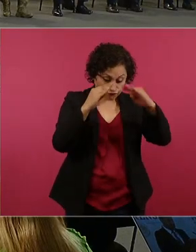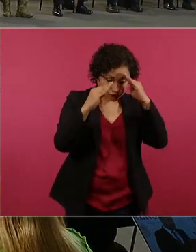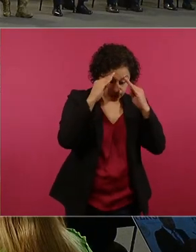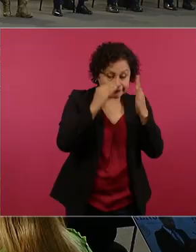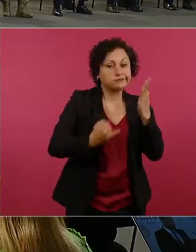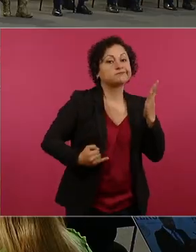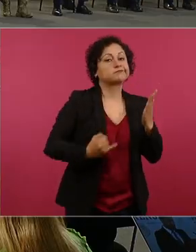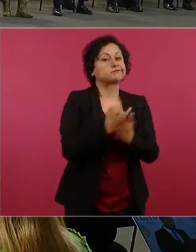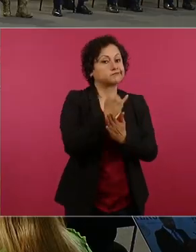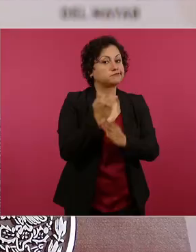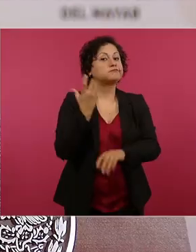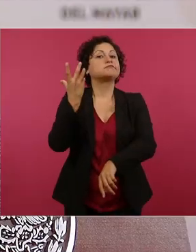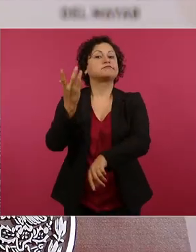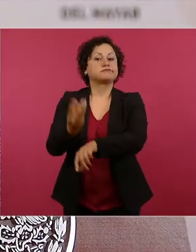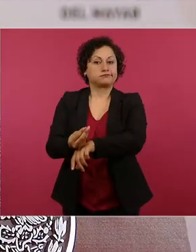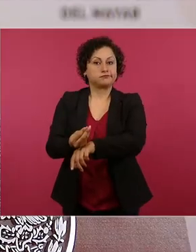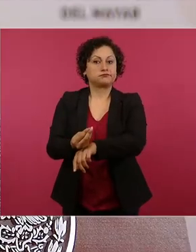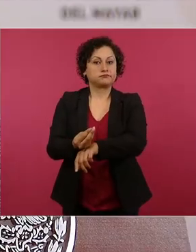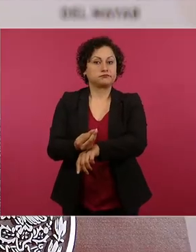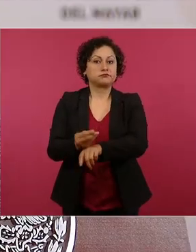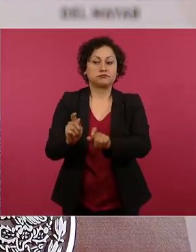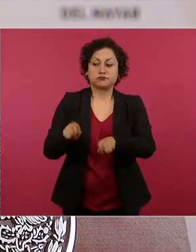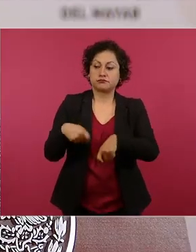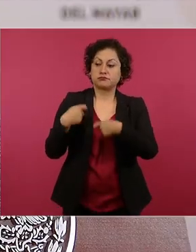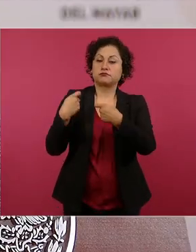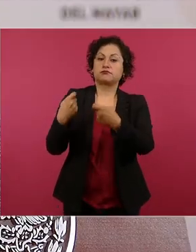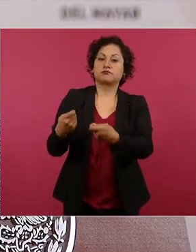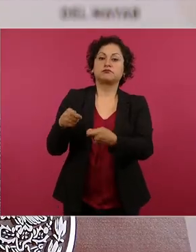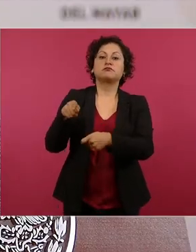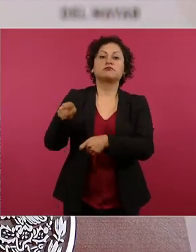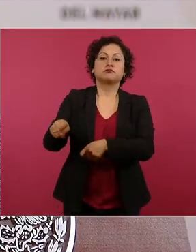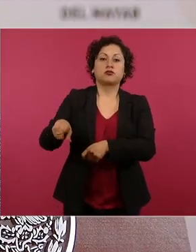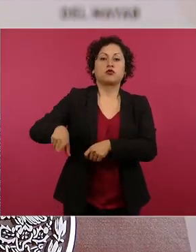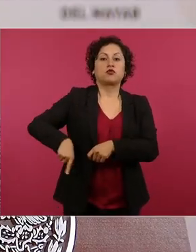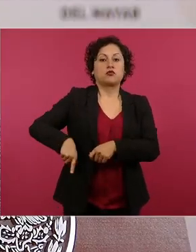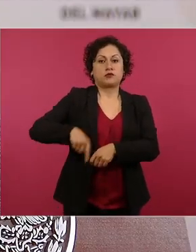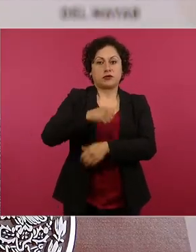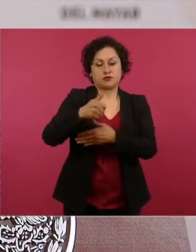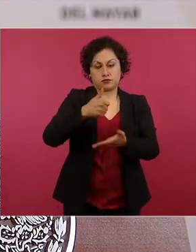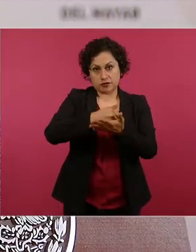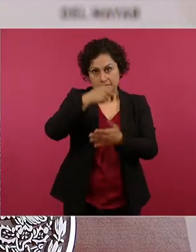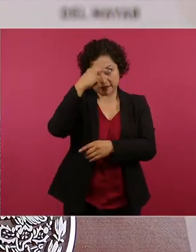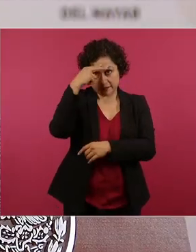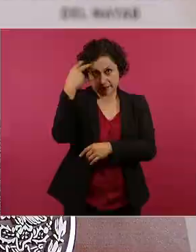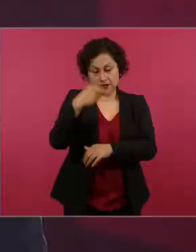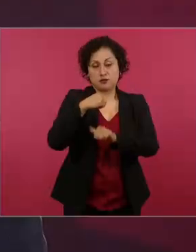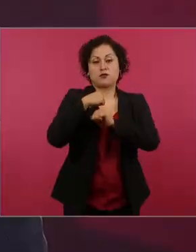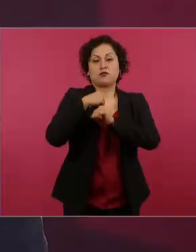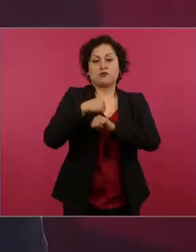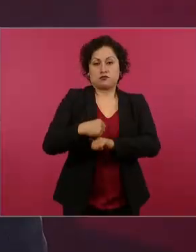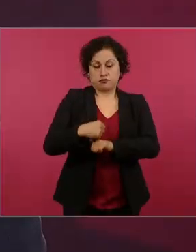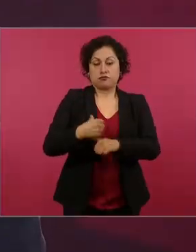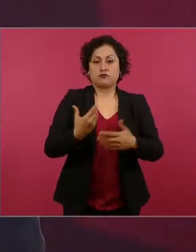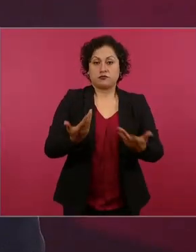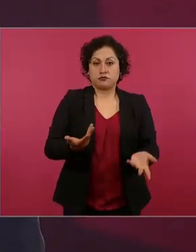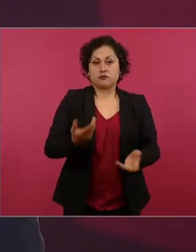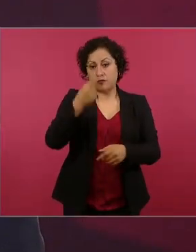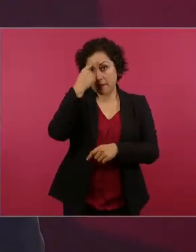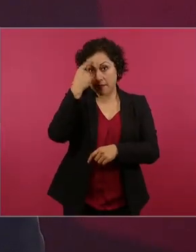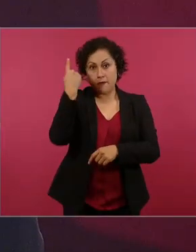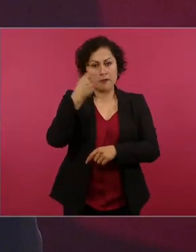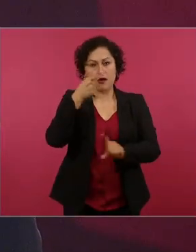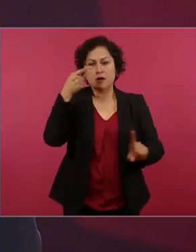intervención y se la encargó al Gobierno de la Ciudad de México. Todo ello con el objeto de evitar